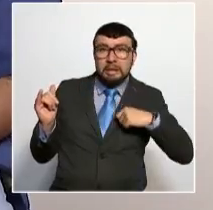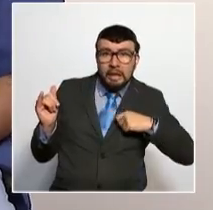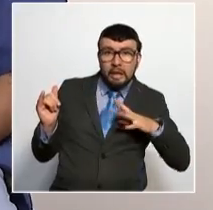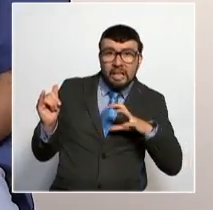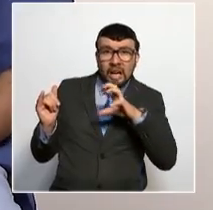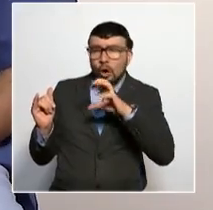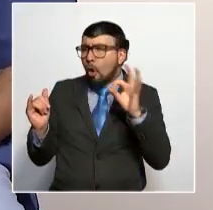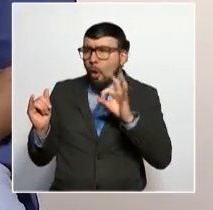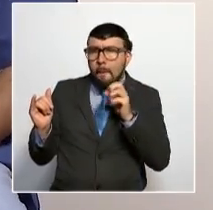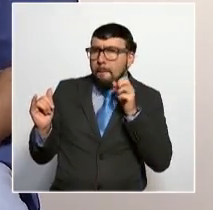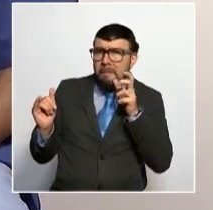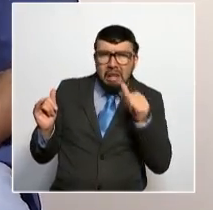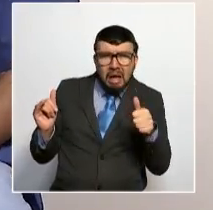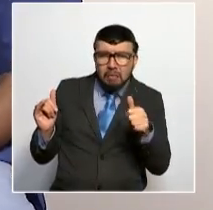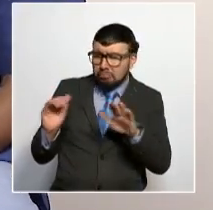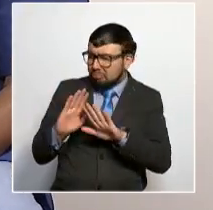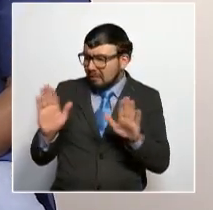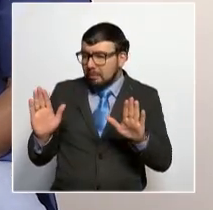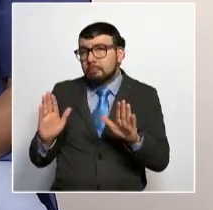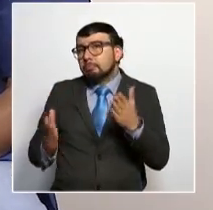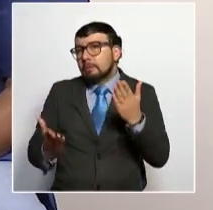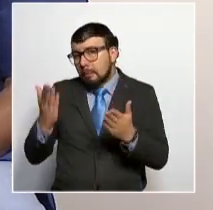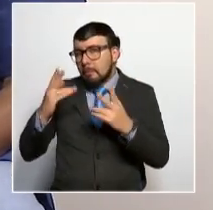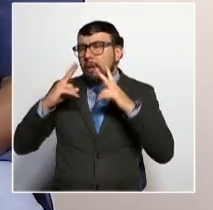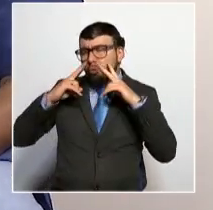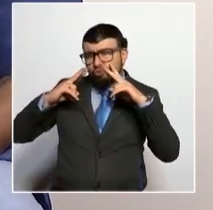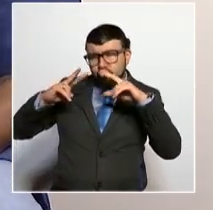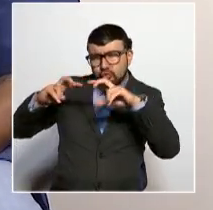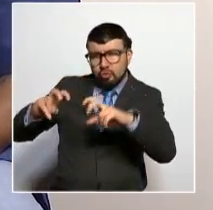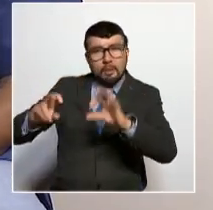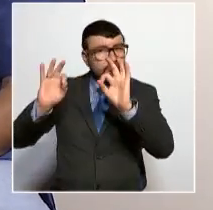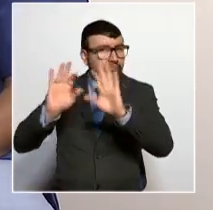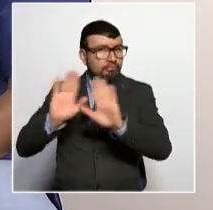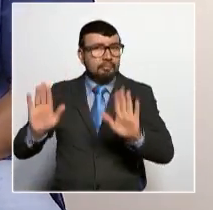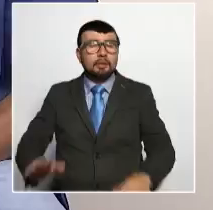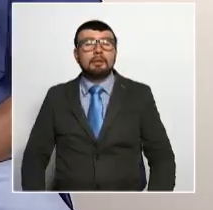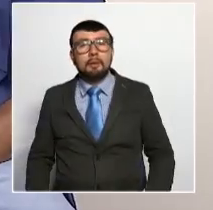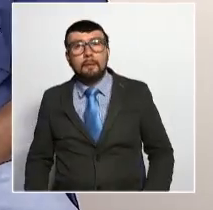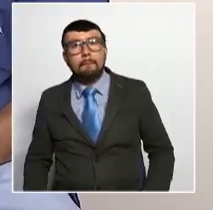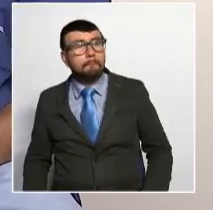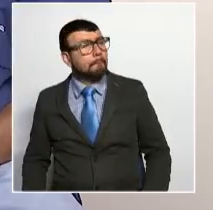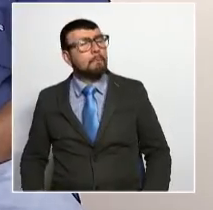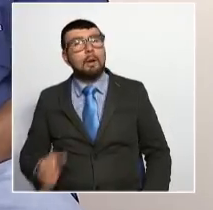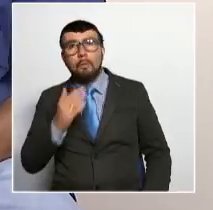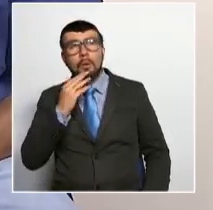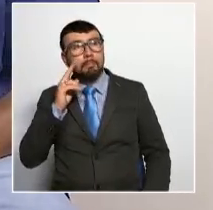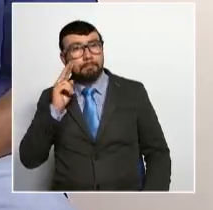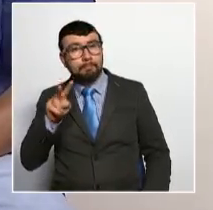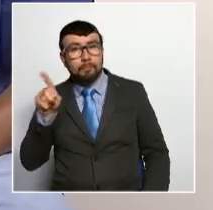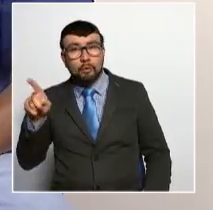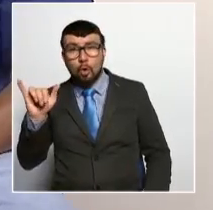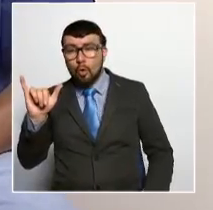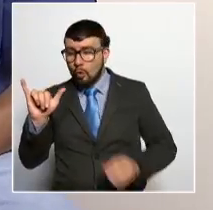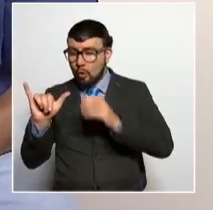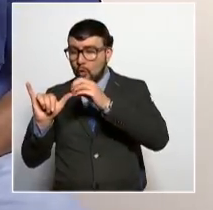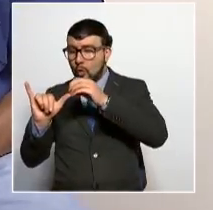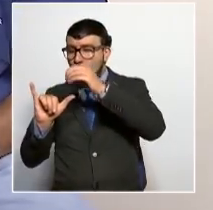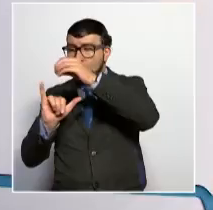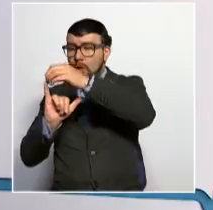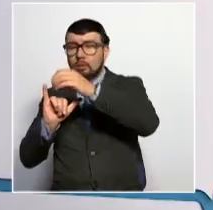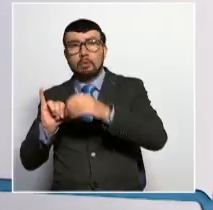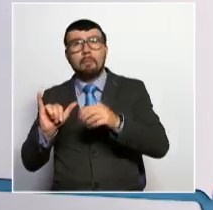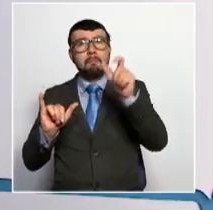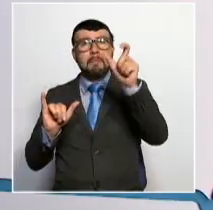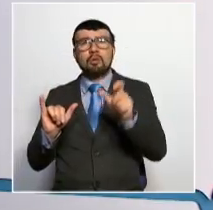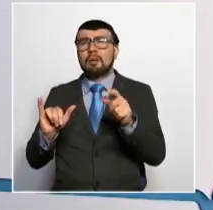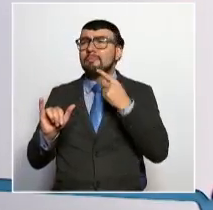no riesgo de presentar algún tipo de cáncer. Cuando mostrábamos los ovarios, muchas personas dicen, no, es que a mí